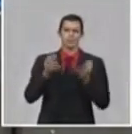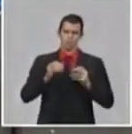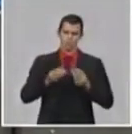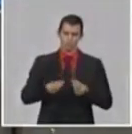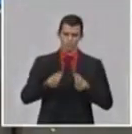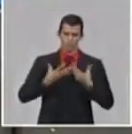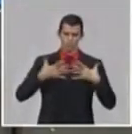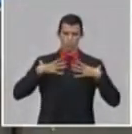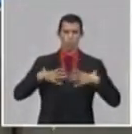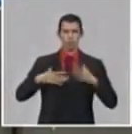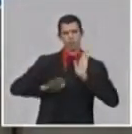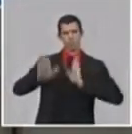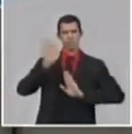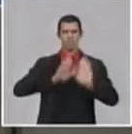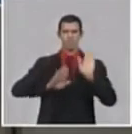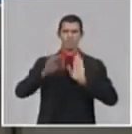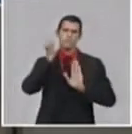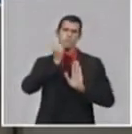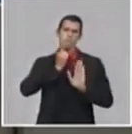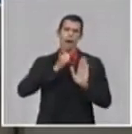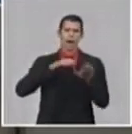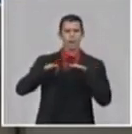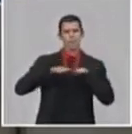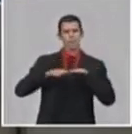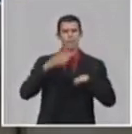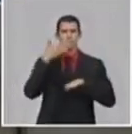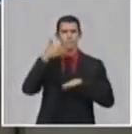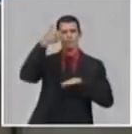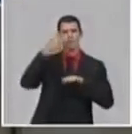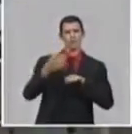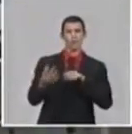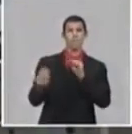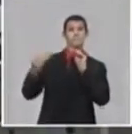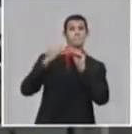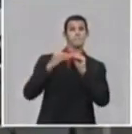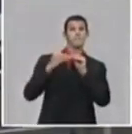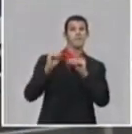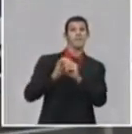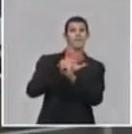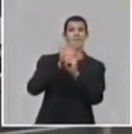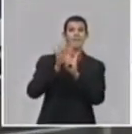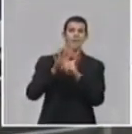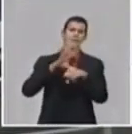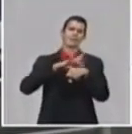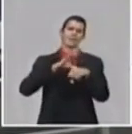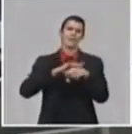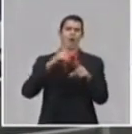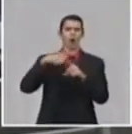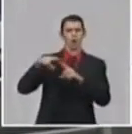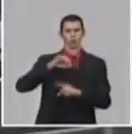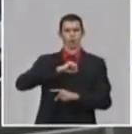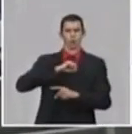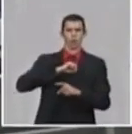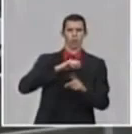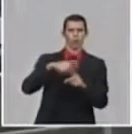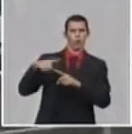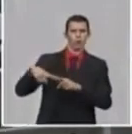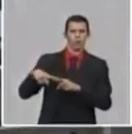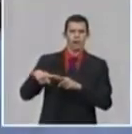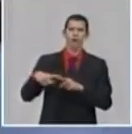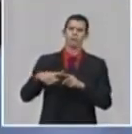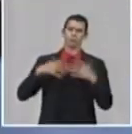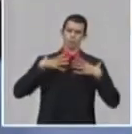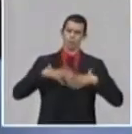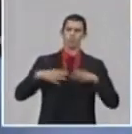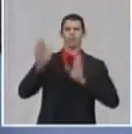con coronavirus, otro tipo de coronavirus, pero también coronavirus, donde se había utilizado el interferón. Y aquí se